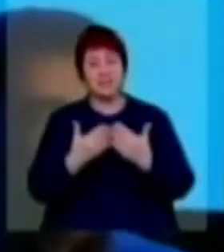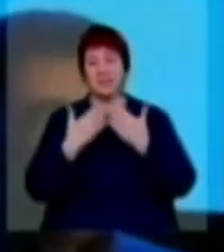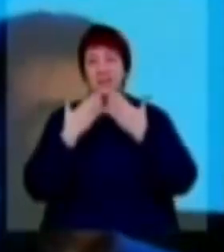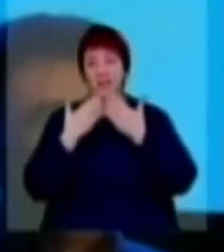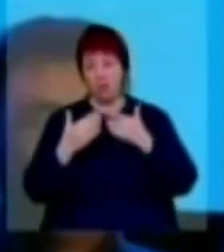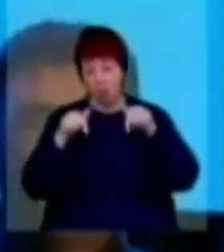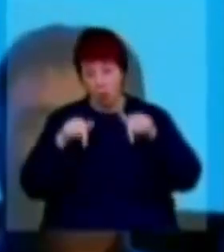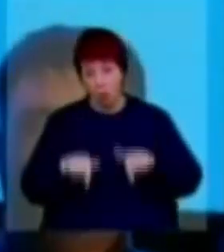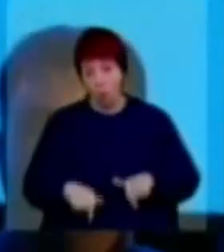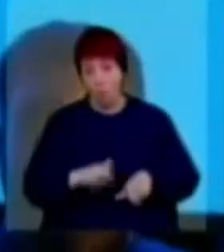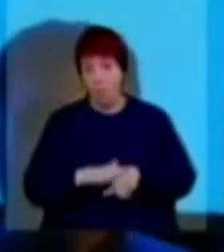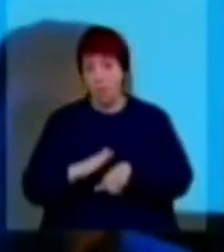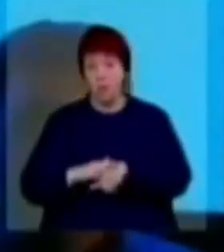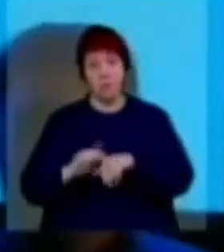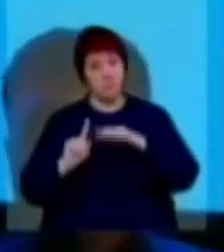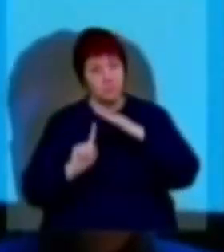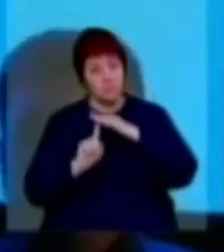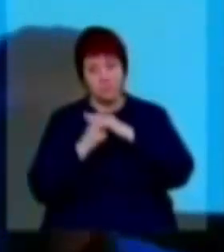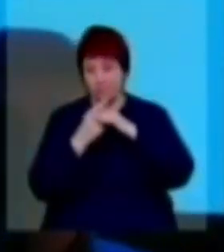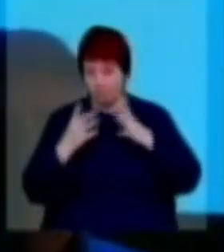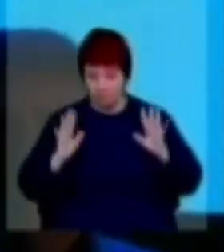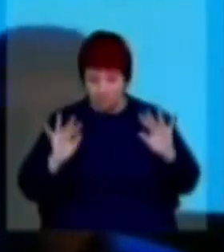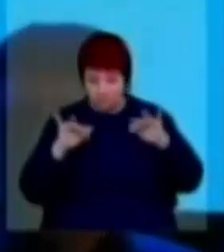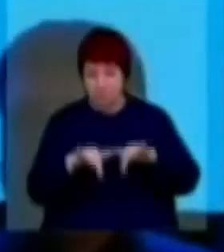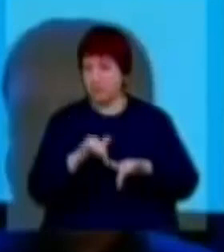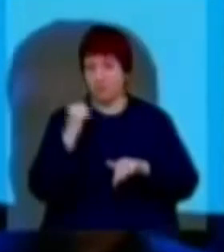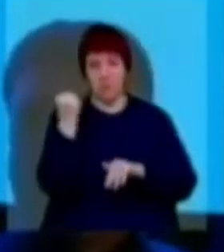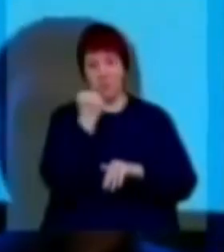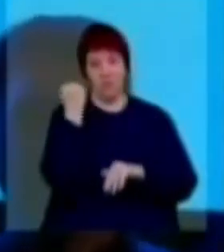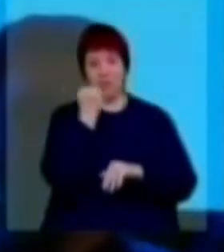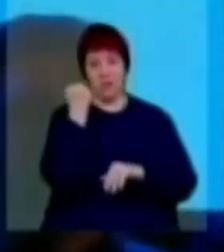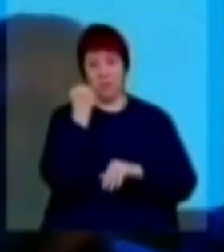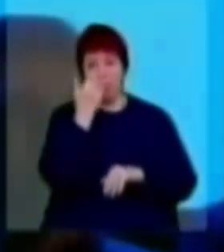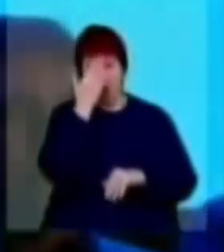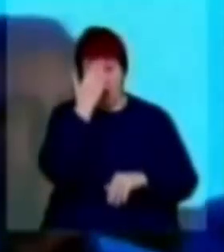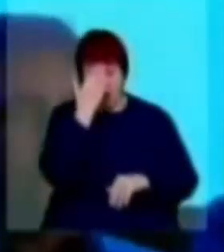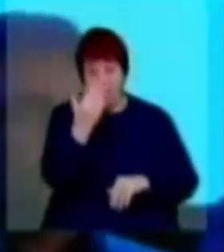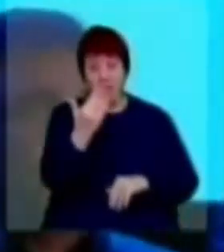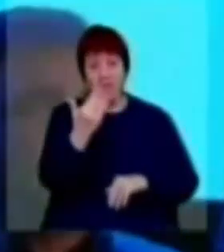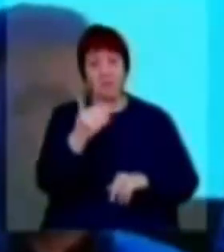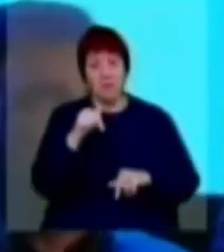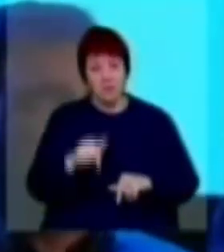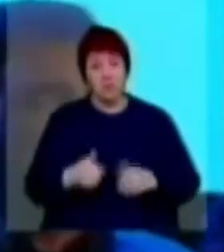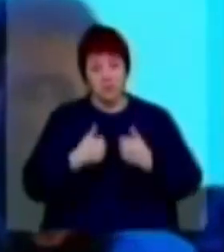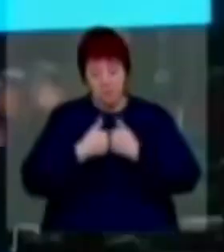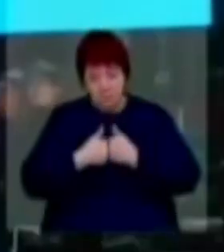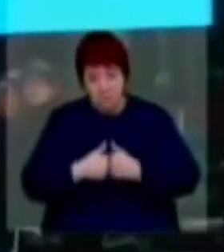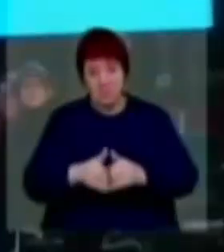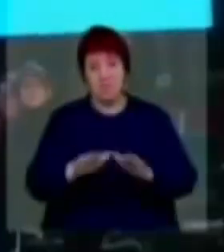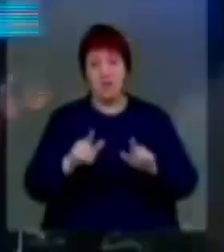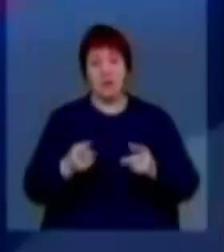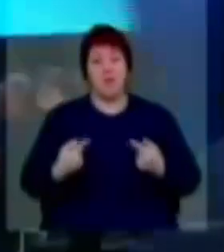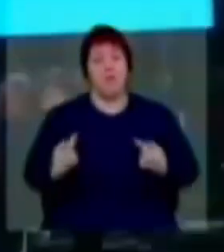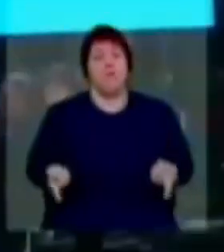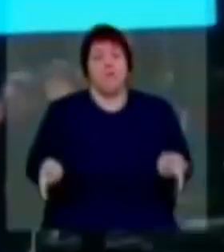ha sido un hito muy importante hoy el frente amplio empezó a